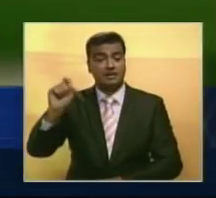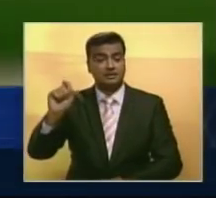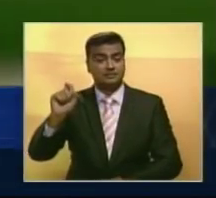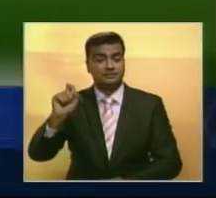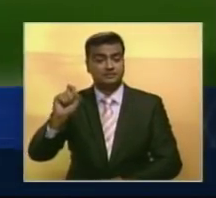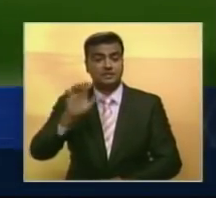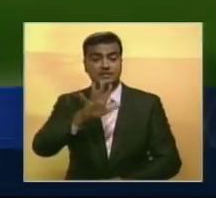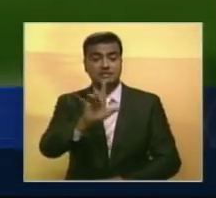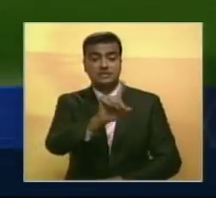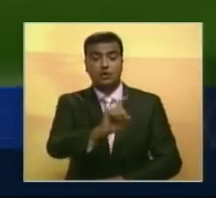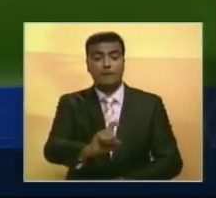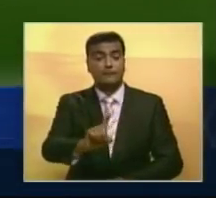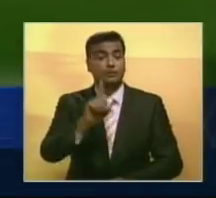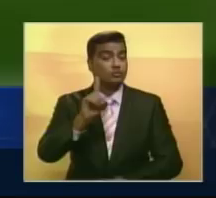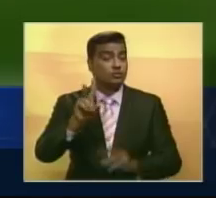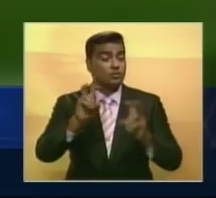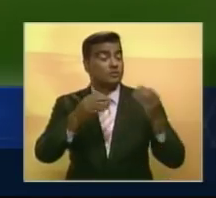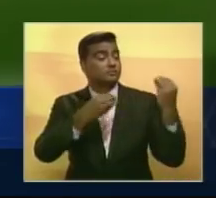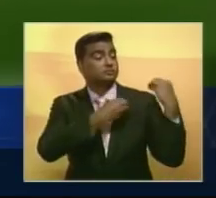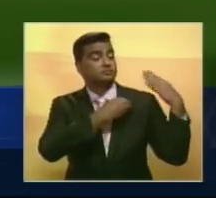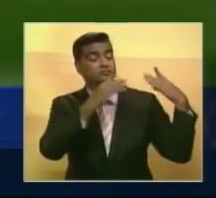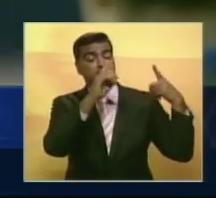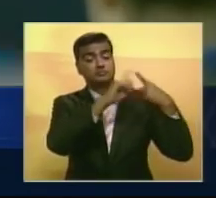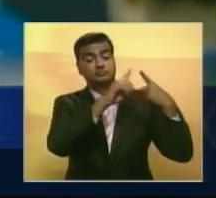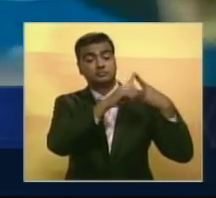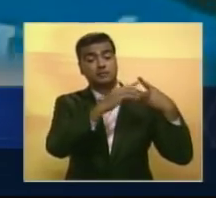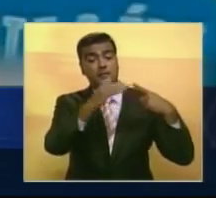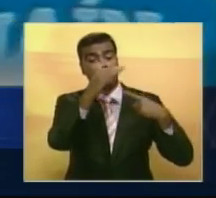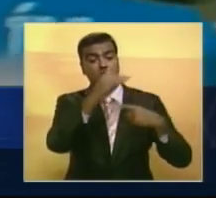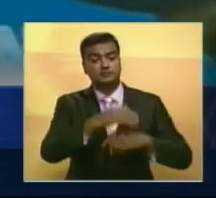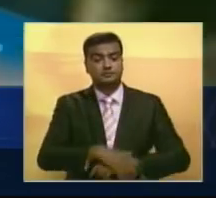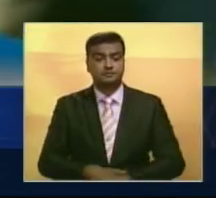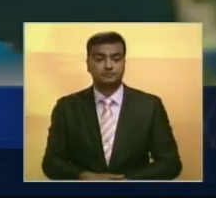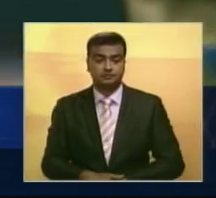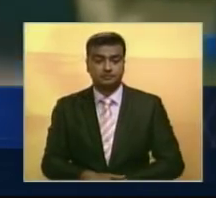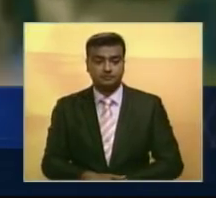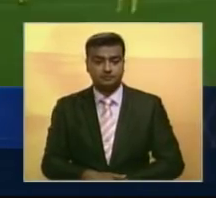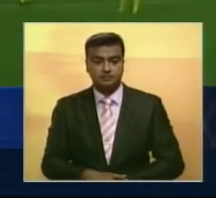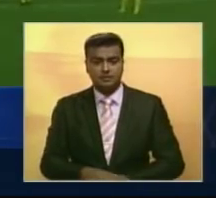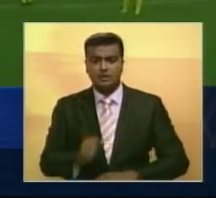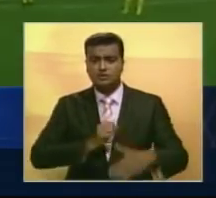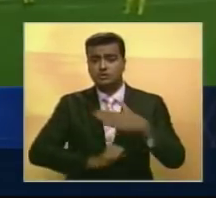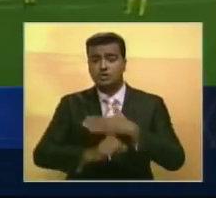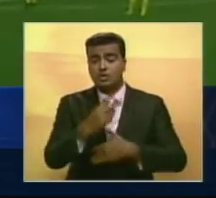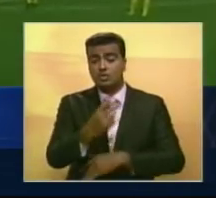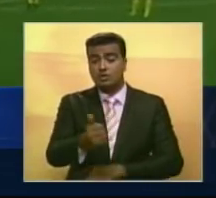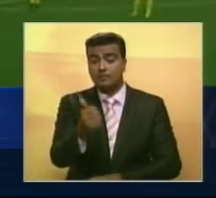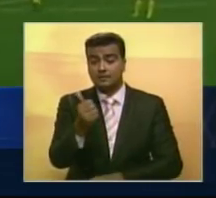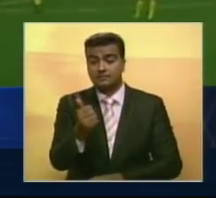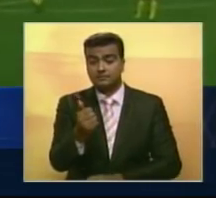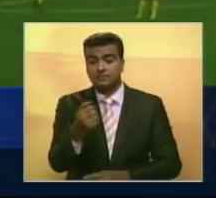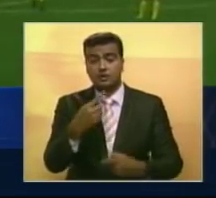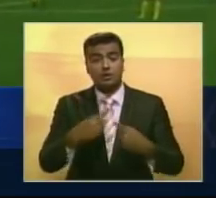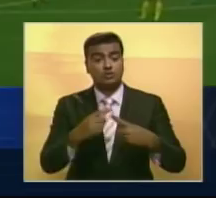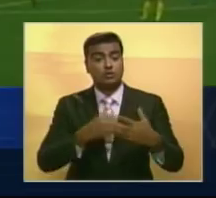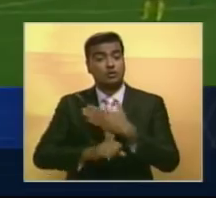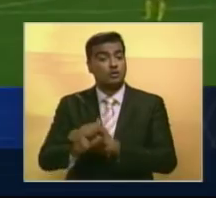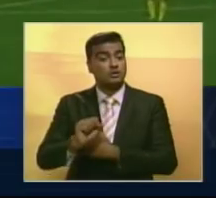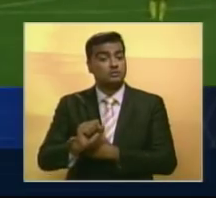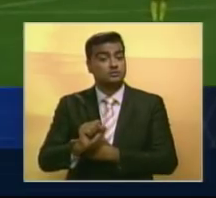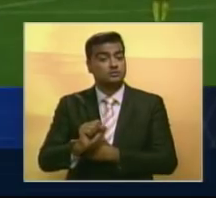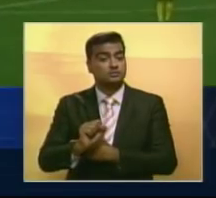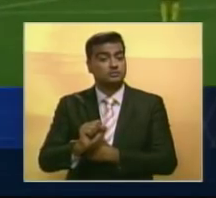Frosinone 5-1 y es el nuevo líder de la Serie A. Gonzalo Higuaín lideró el marcador con par de tantos. Los otros goles del equipo de